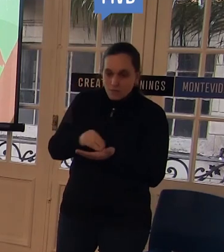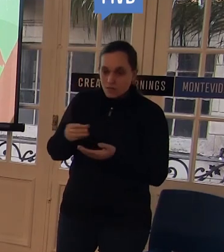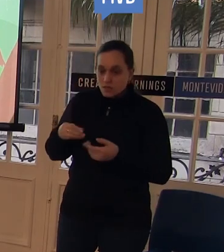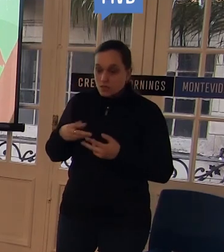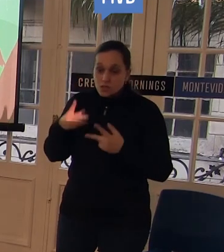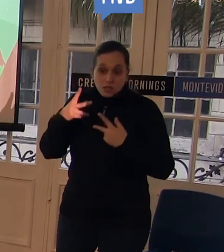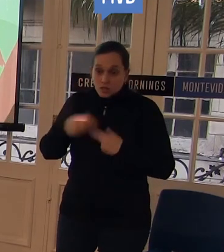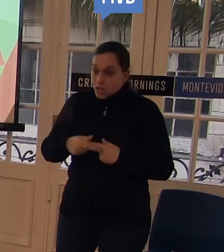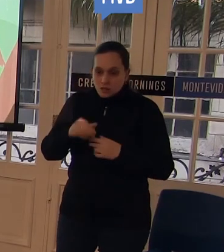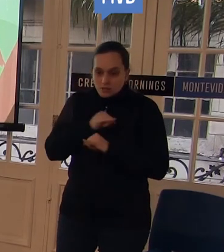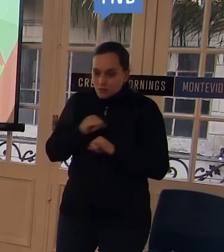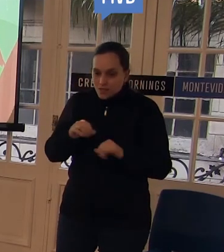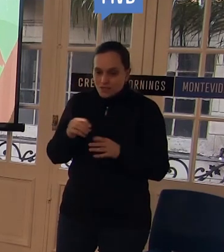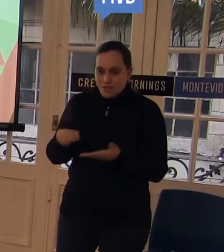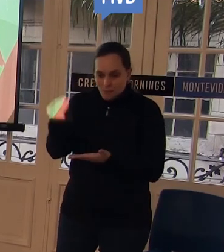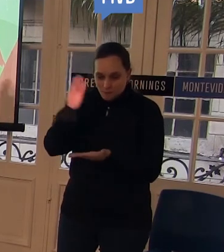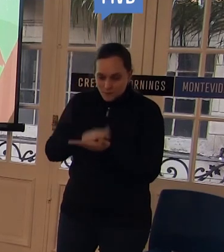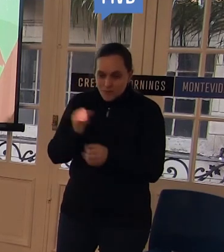y que